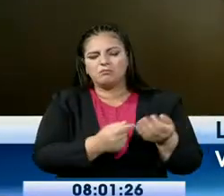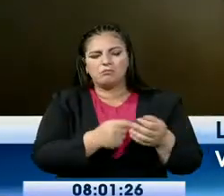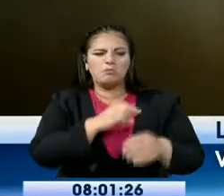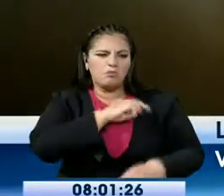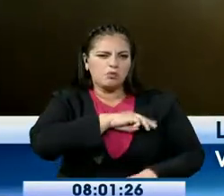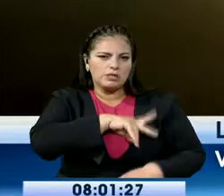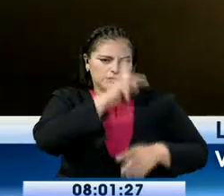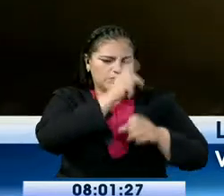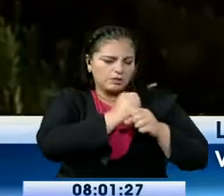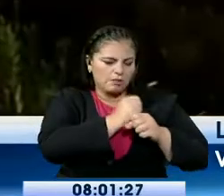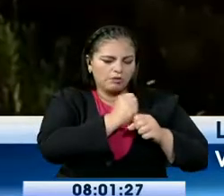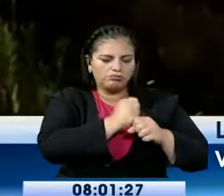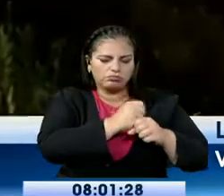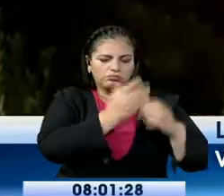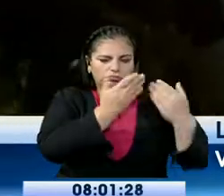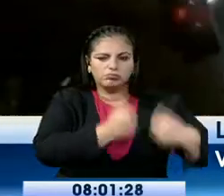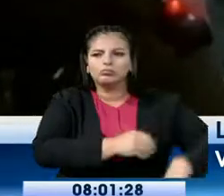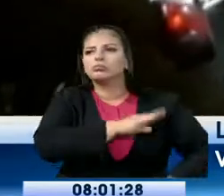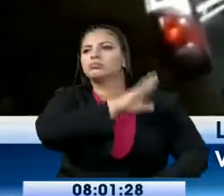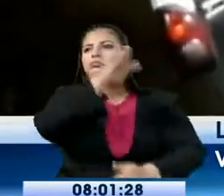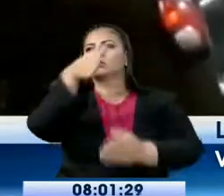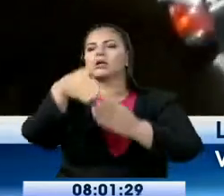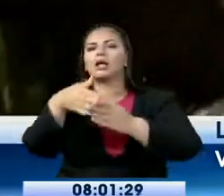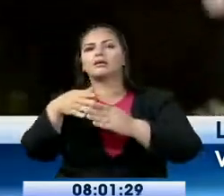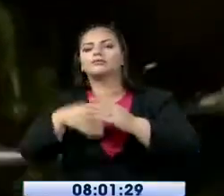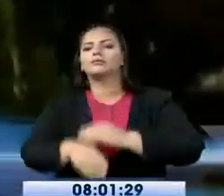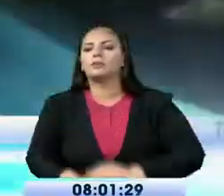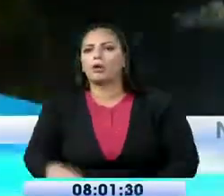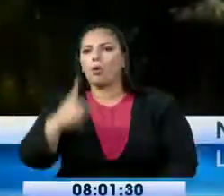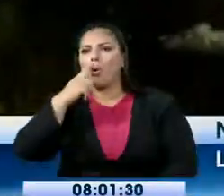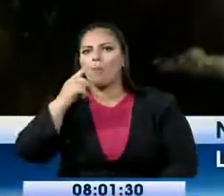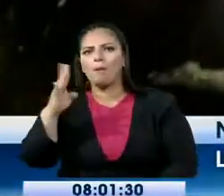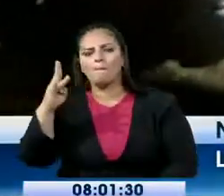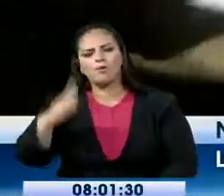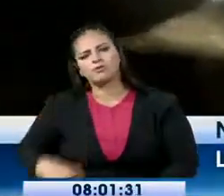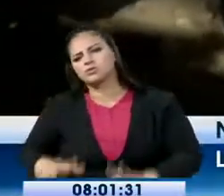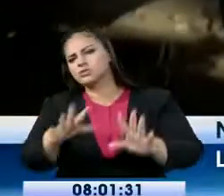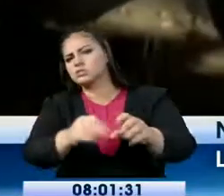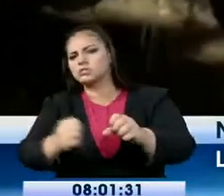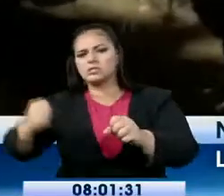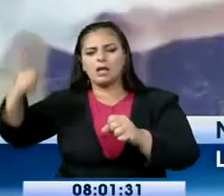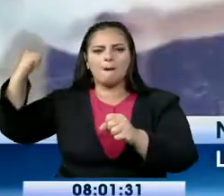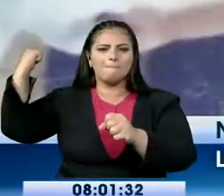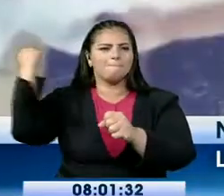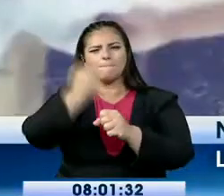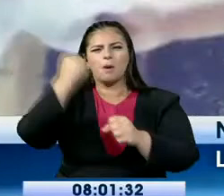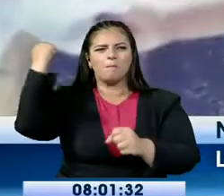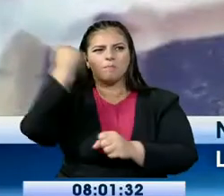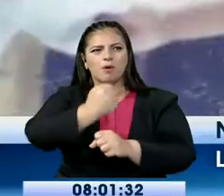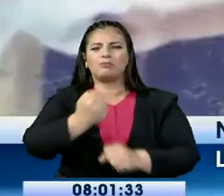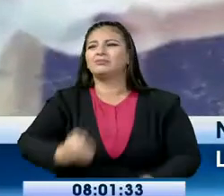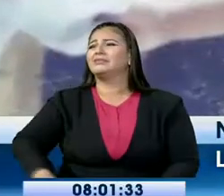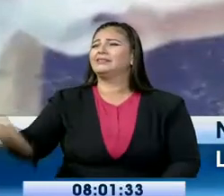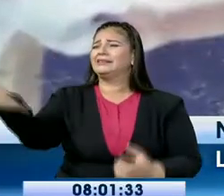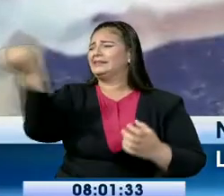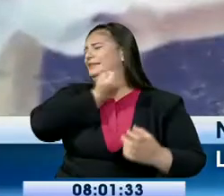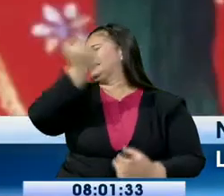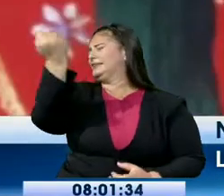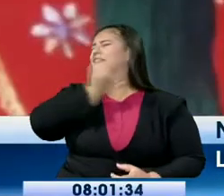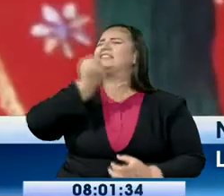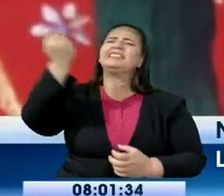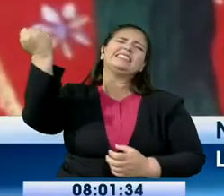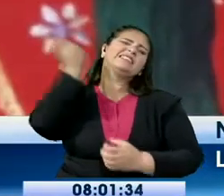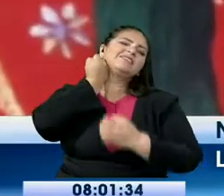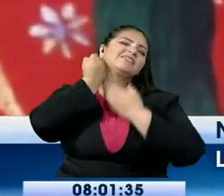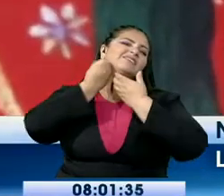se trataría de un nuevo femicidio que aumenta el número de víctimas en la provincia de Azuaya por estos casos. Un femicidio ocurrido ahí en